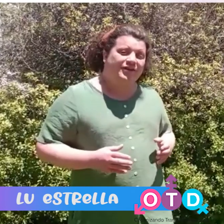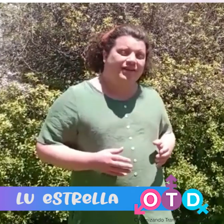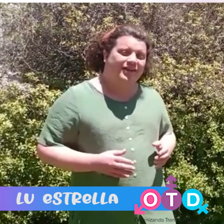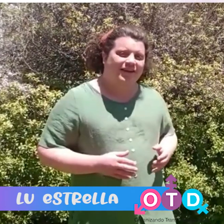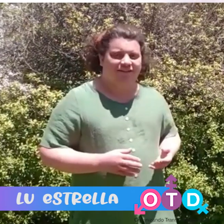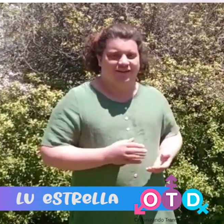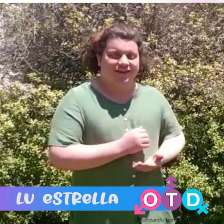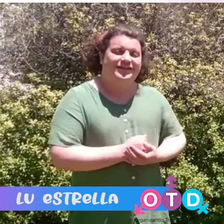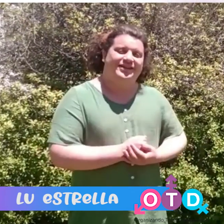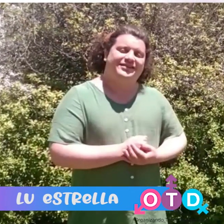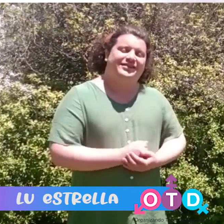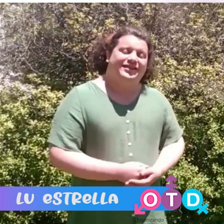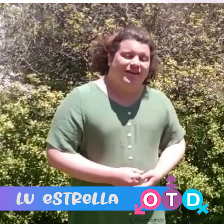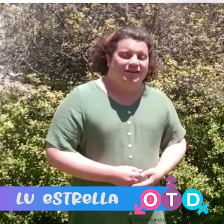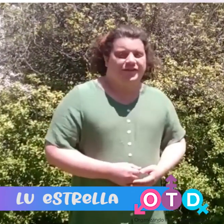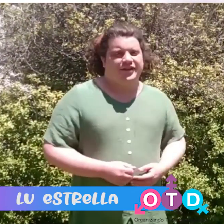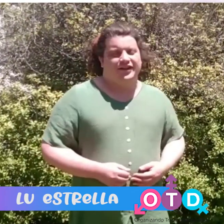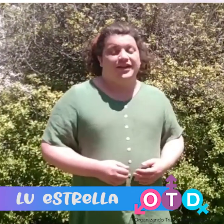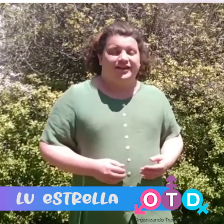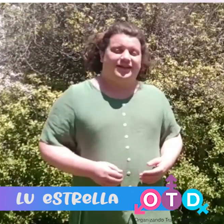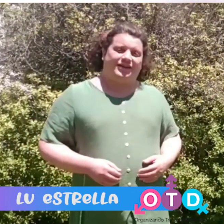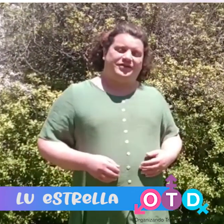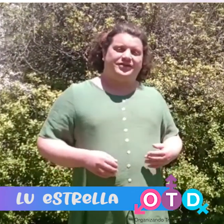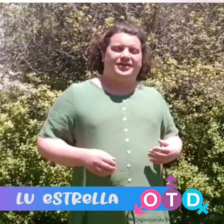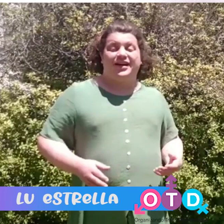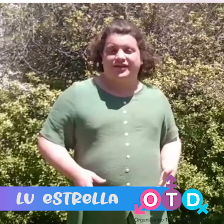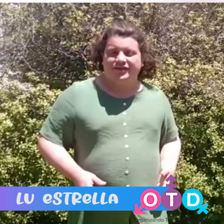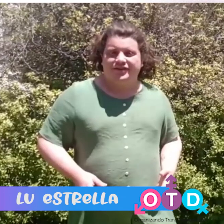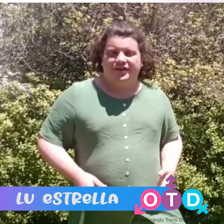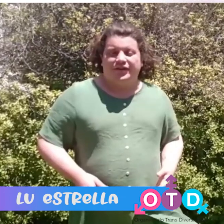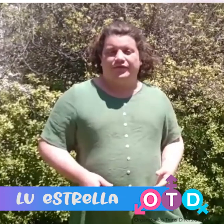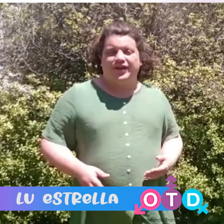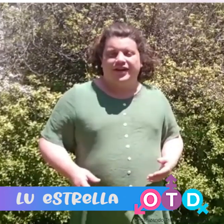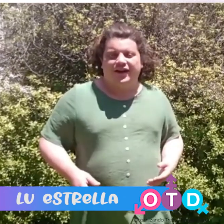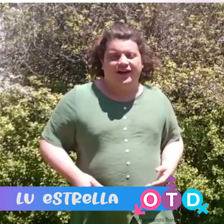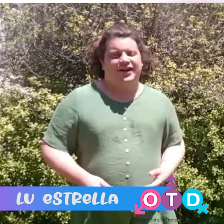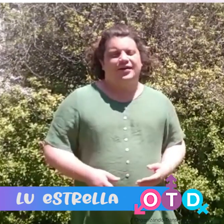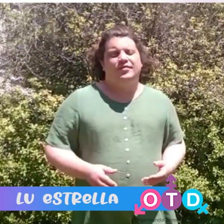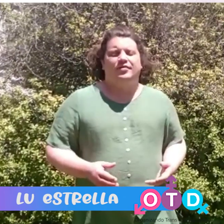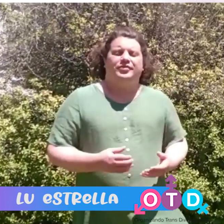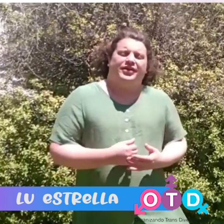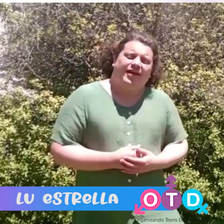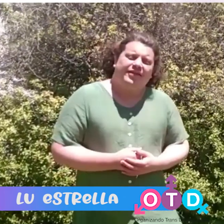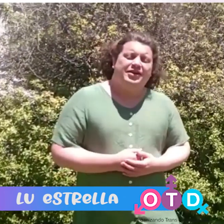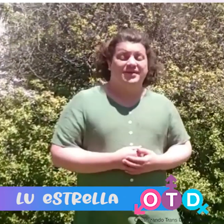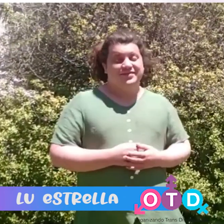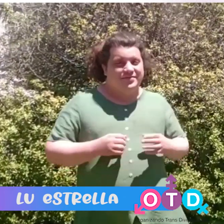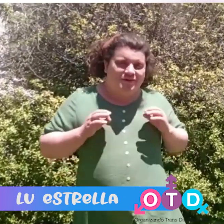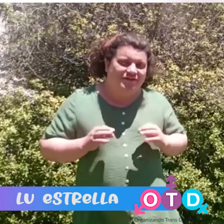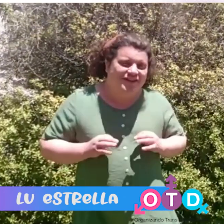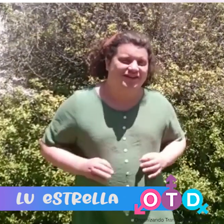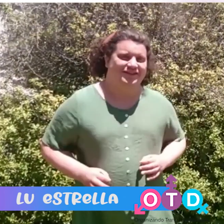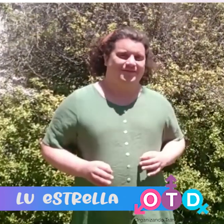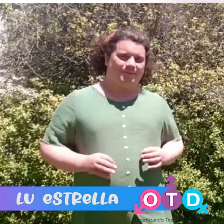a cargo del taller Abejitrans, donde niñas hasta los 11 años vienen a que hagamos comunidad y lo